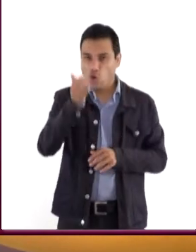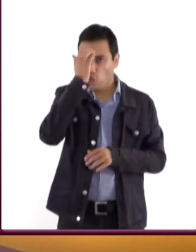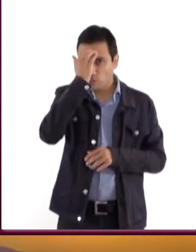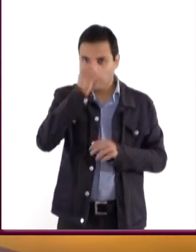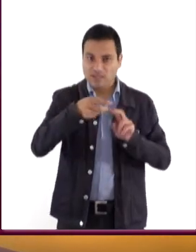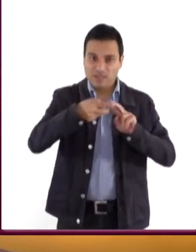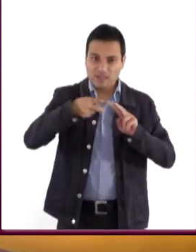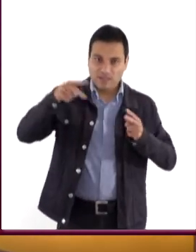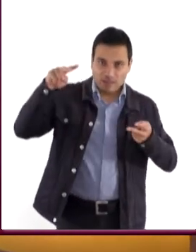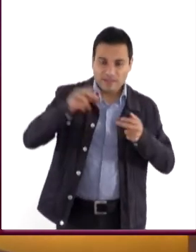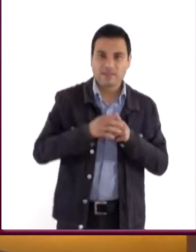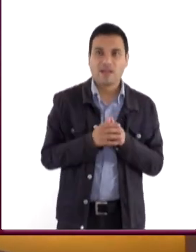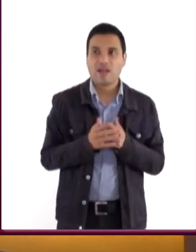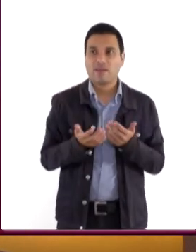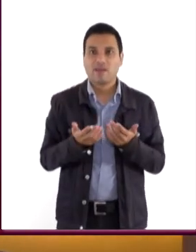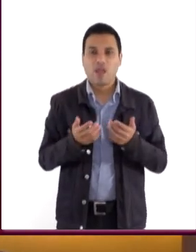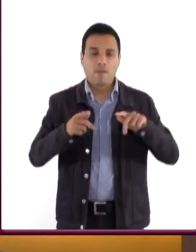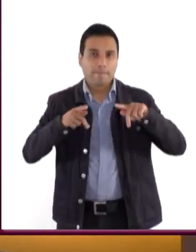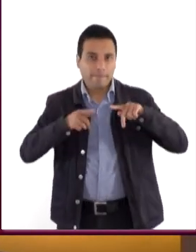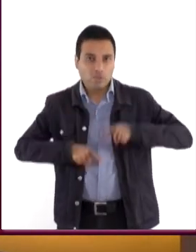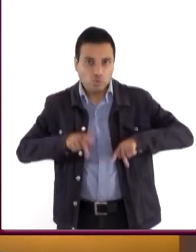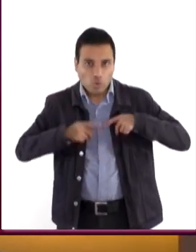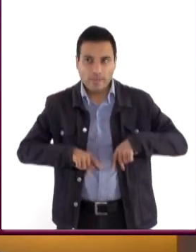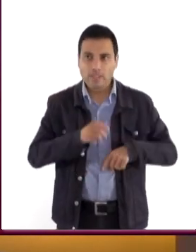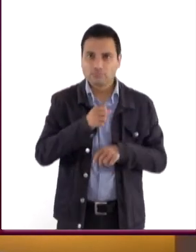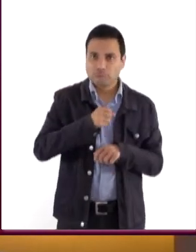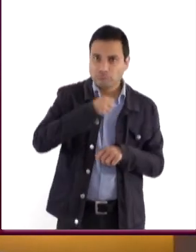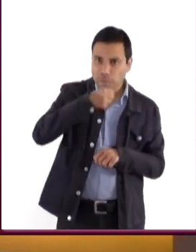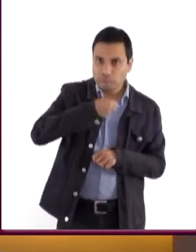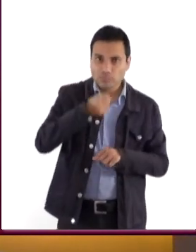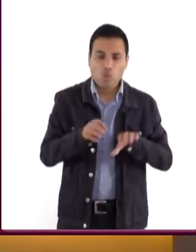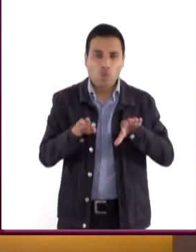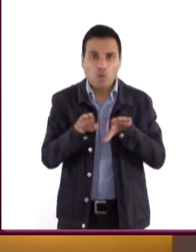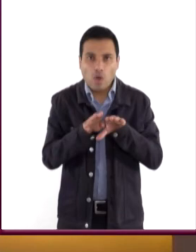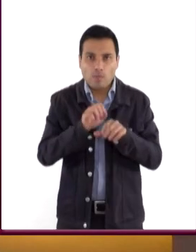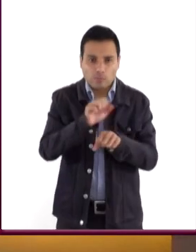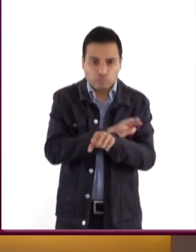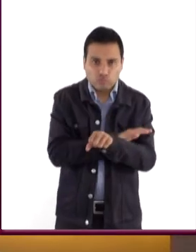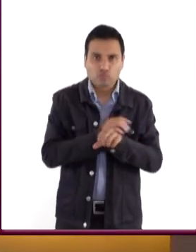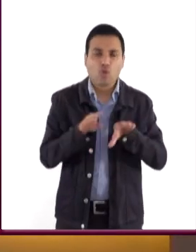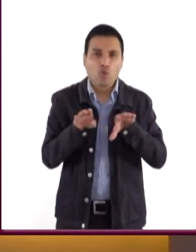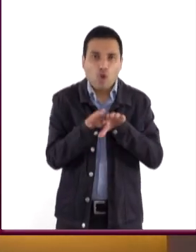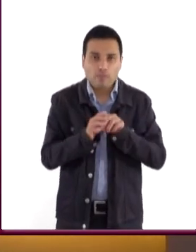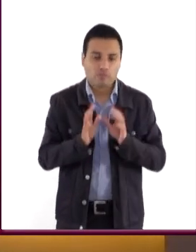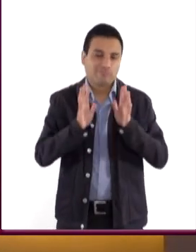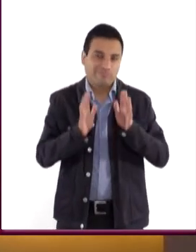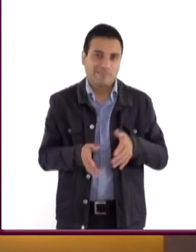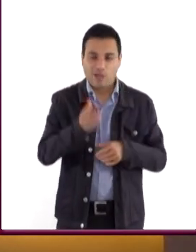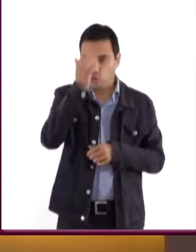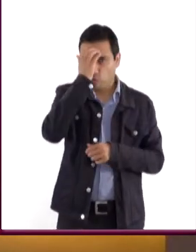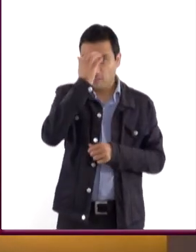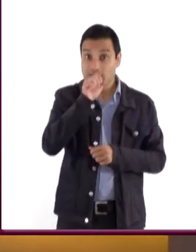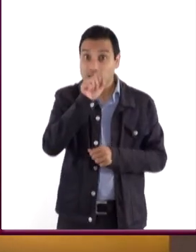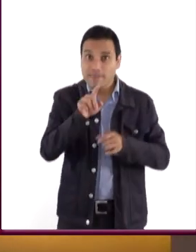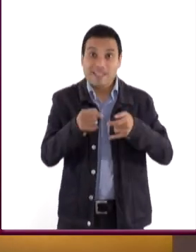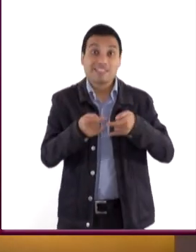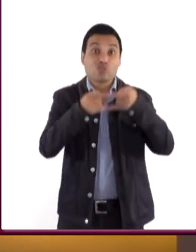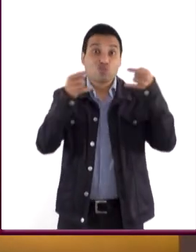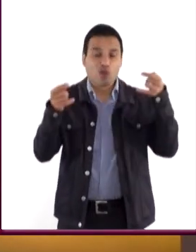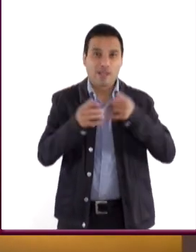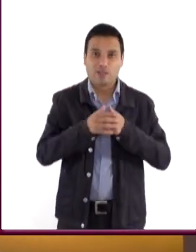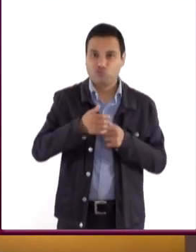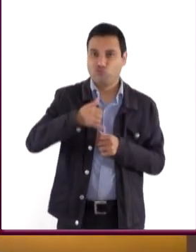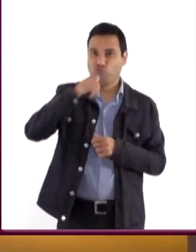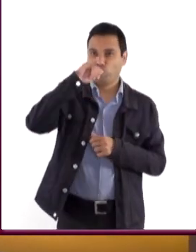la antropología, hablamos del envejecimiento y del procesamiento de las emociones en el cerebro. Y hasta conocimos la historia de aquella bebida